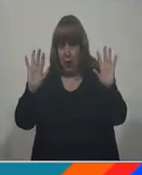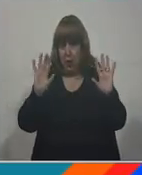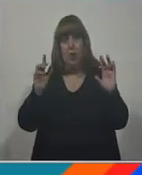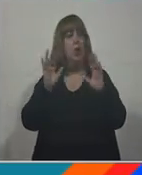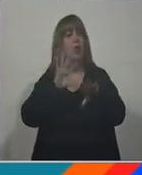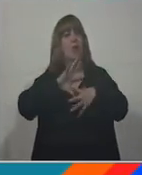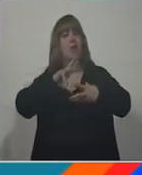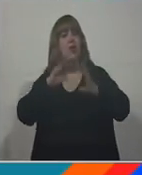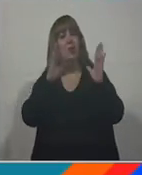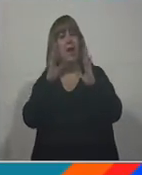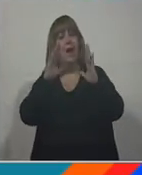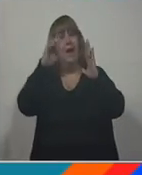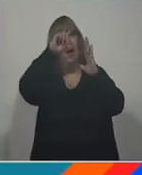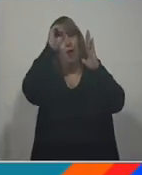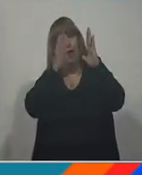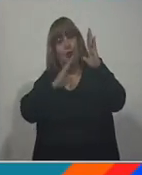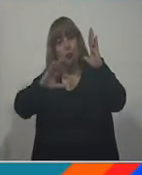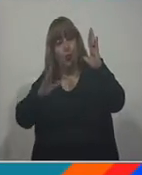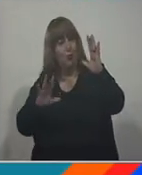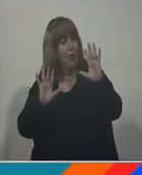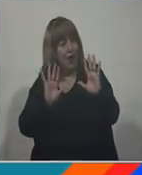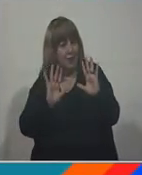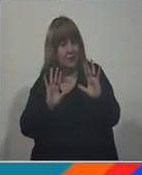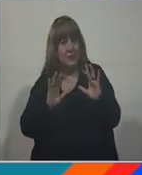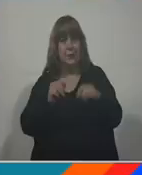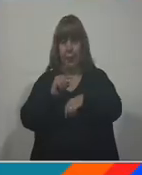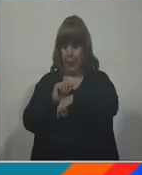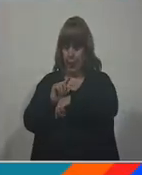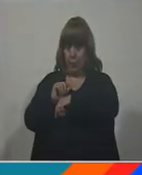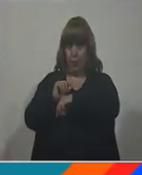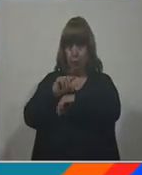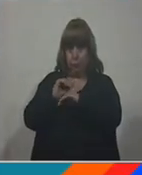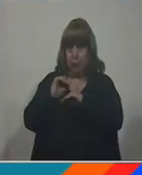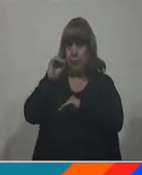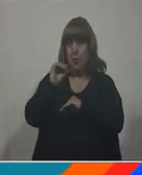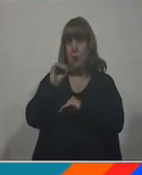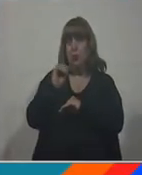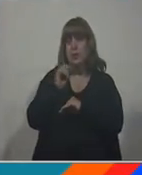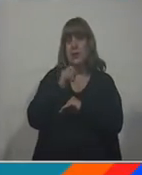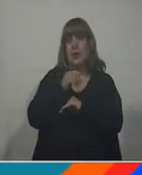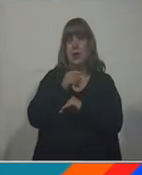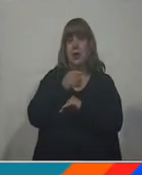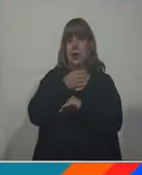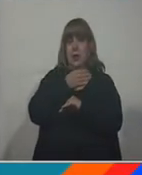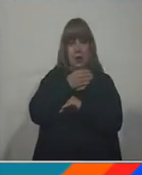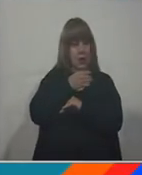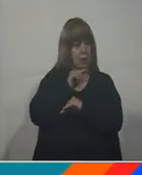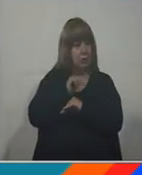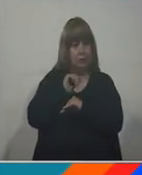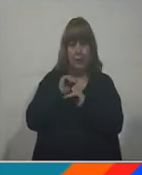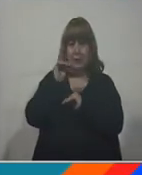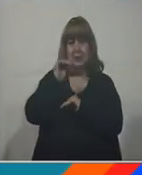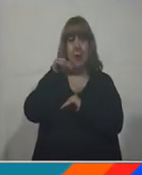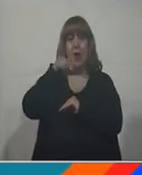otoño. En un día que no va a experimentar grandes cambios de temperatura, yo creo que puede haber 2 a 4 grados de diferencia entre la máxima